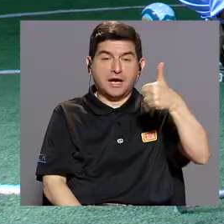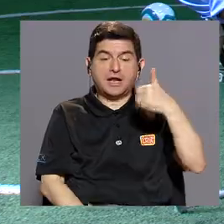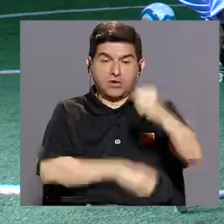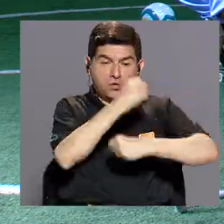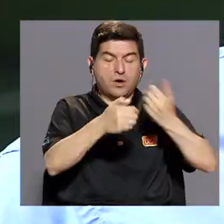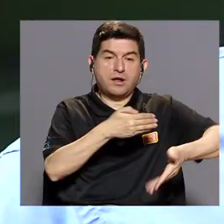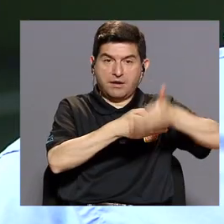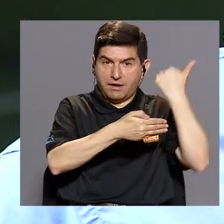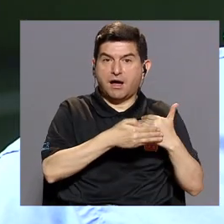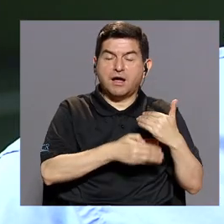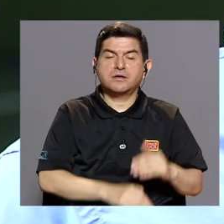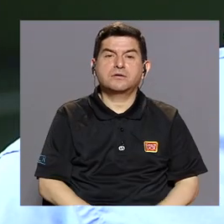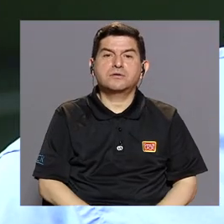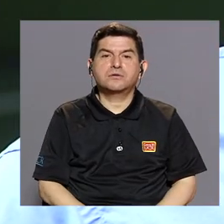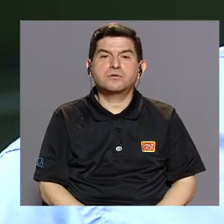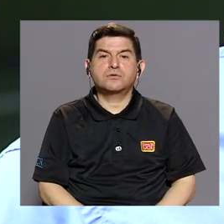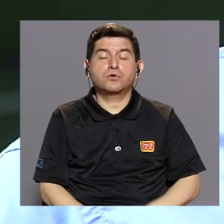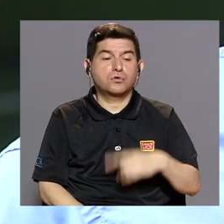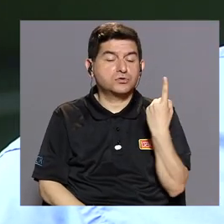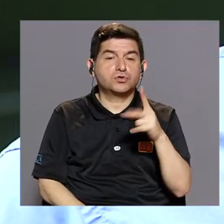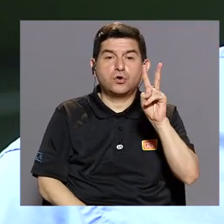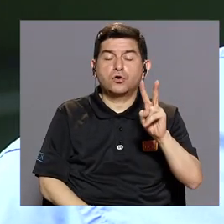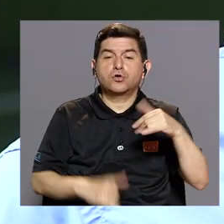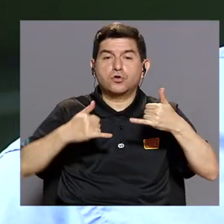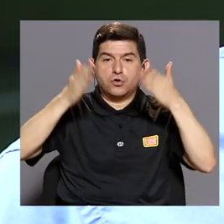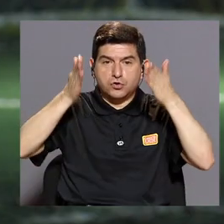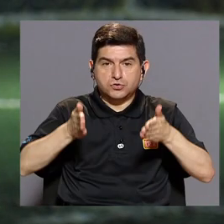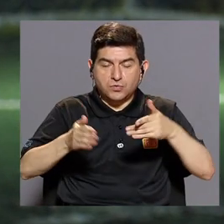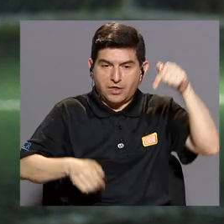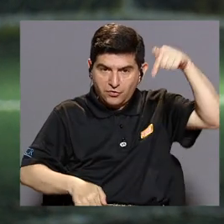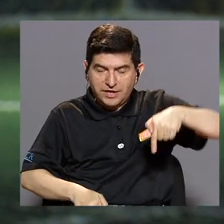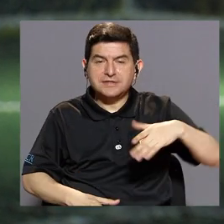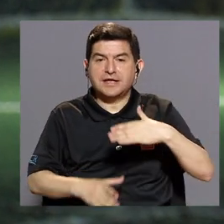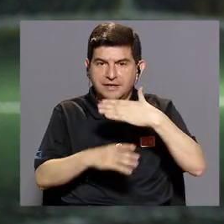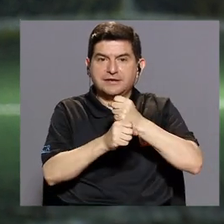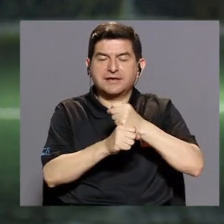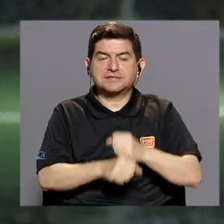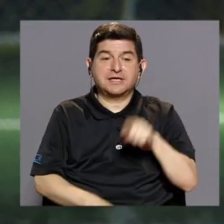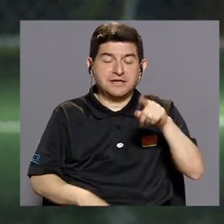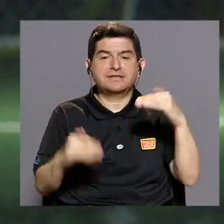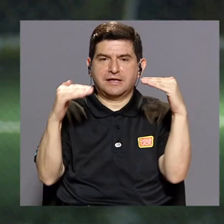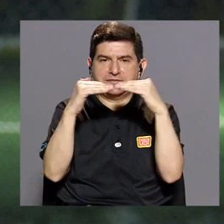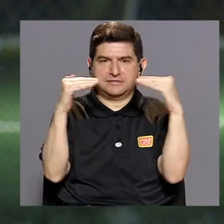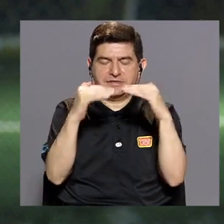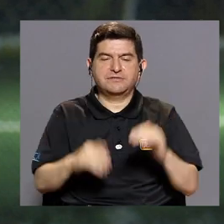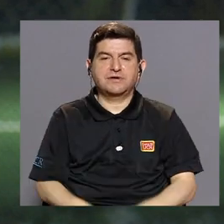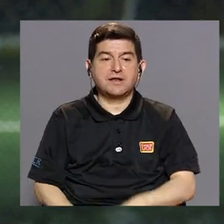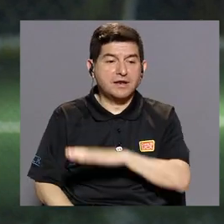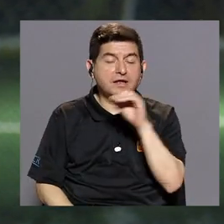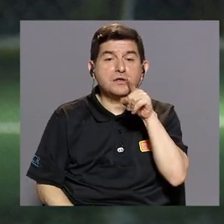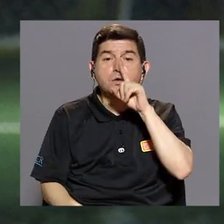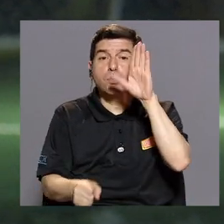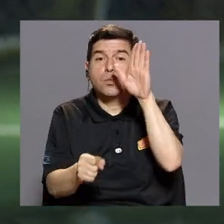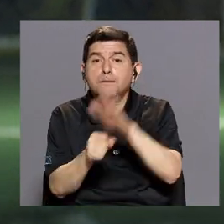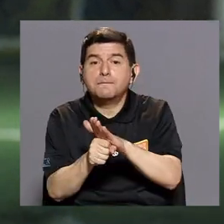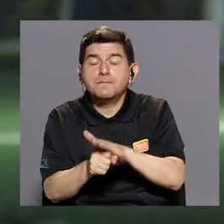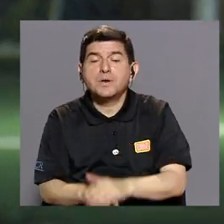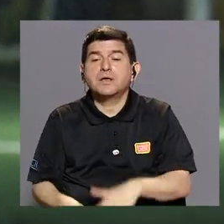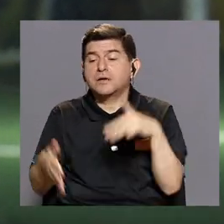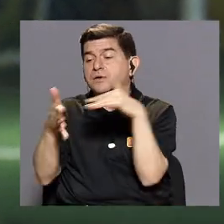el año pasado, sí. ¿Verdad? Y solo han logrado dos personas, dos jugadoras de esa división, y además de eso tenés que